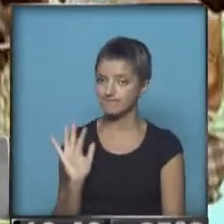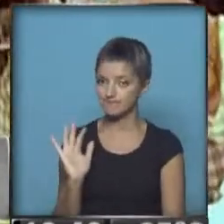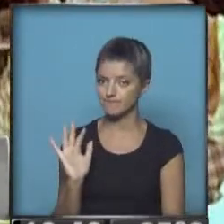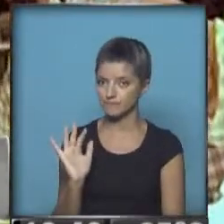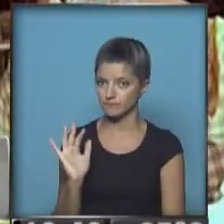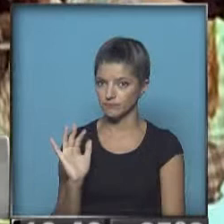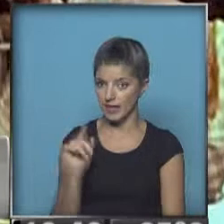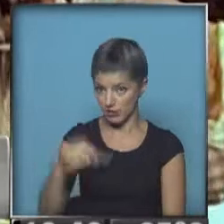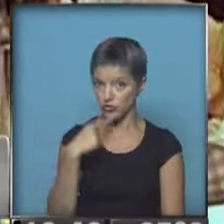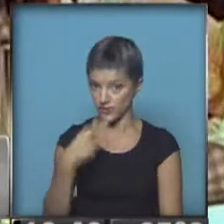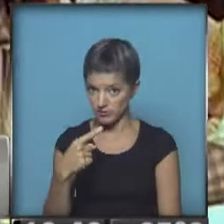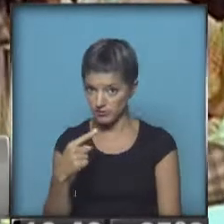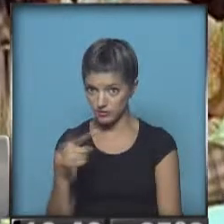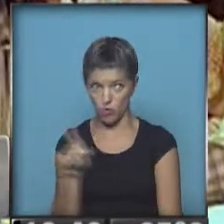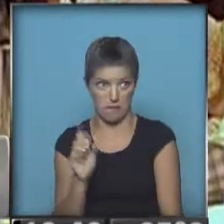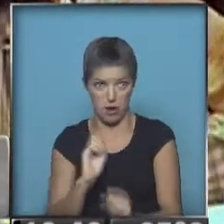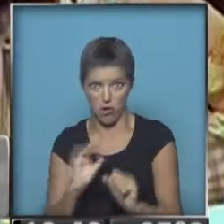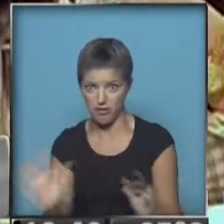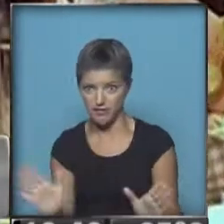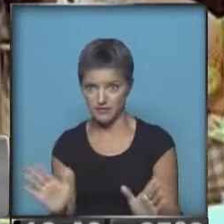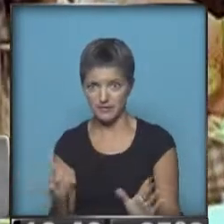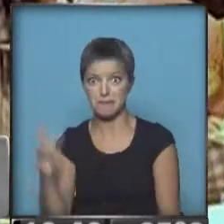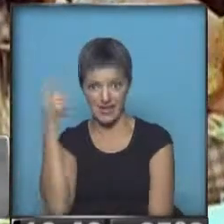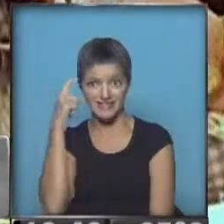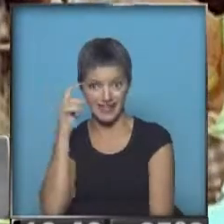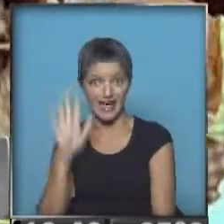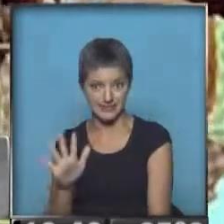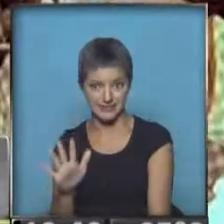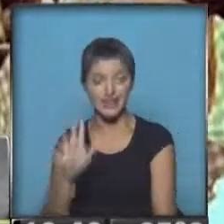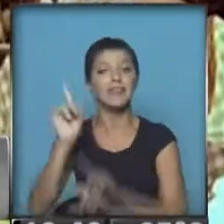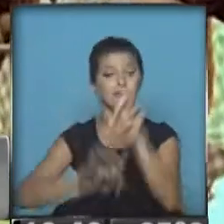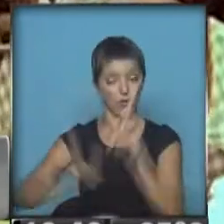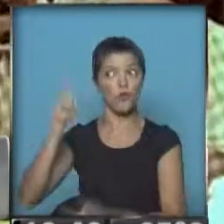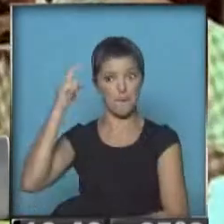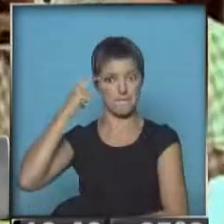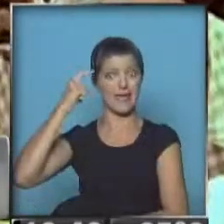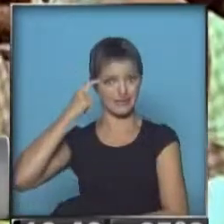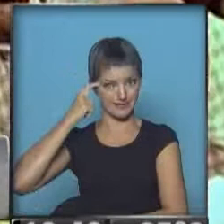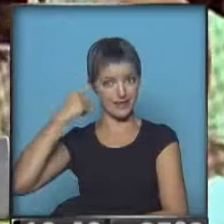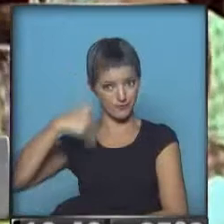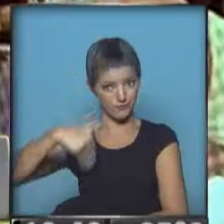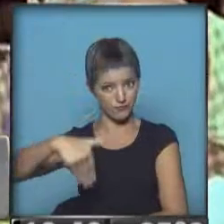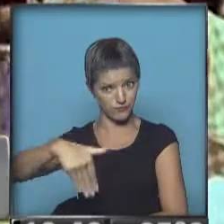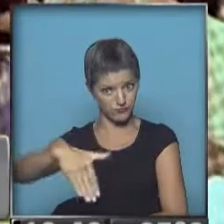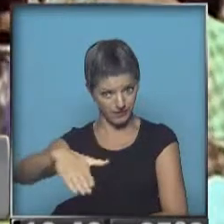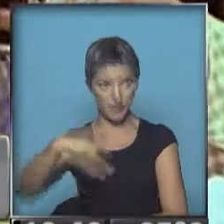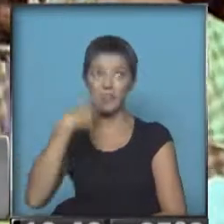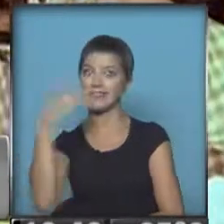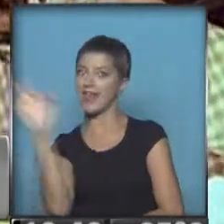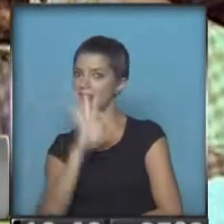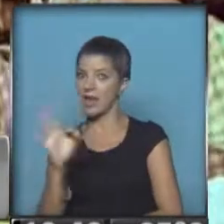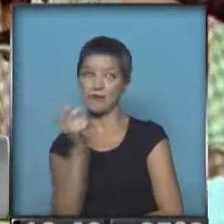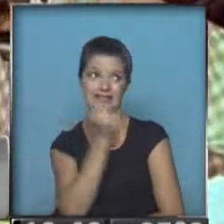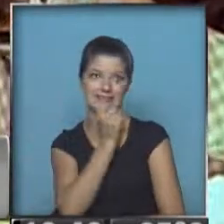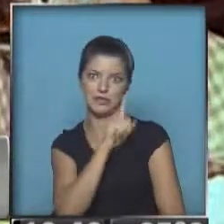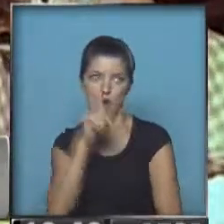no solamente se dicen, sino lo que es mucho peor, se piensan. Y algunos la piensan ejecutar y no se animan a decirlo porque si